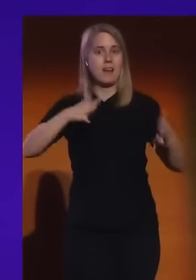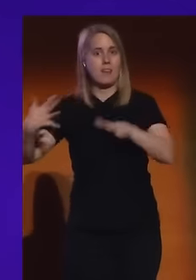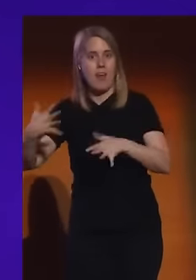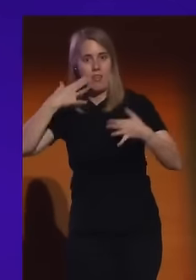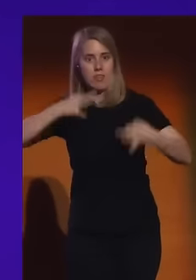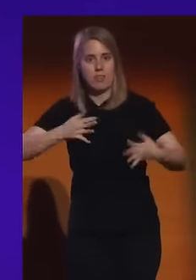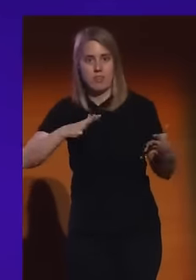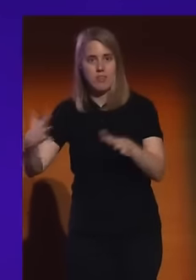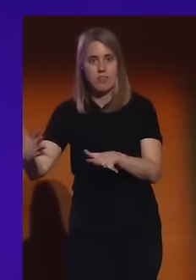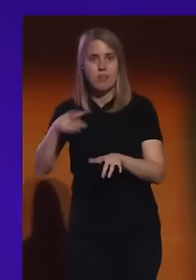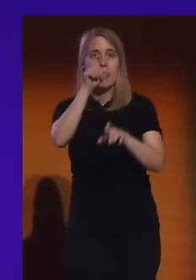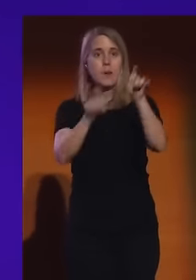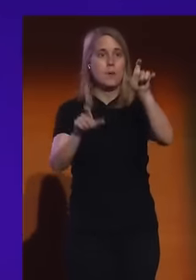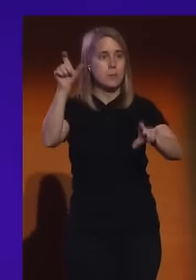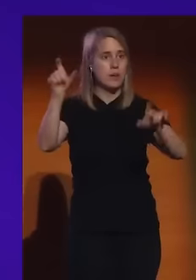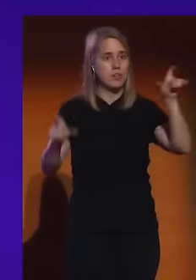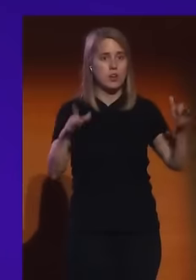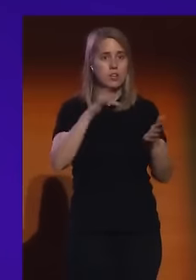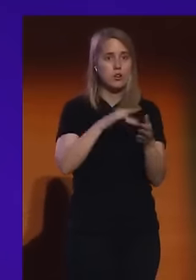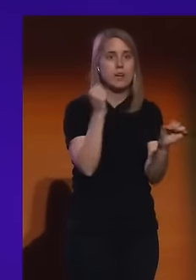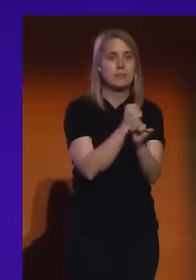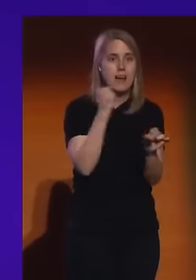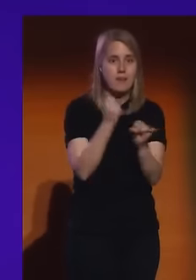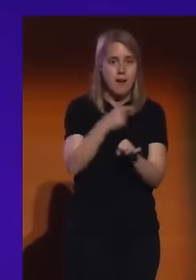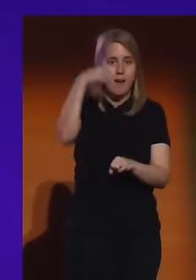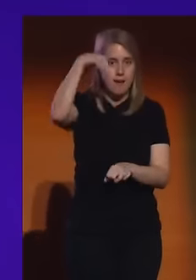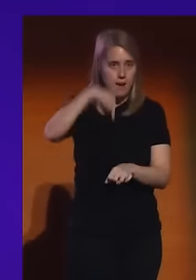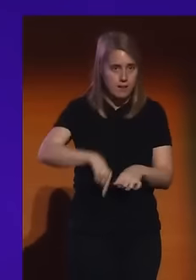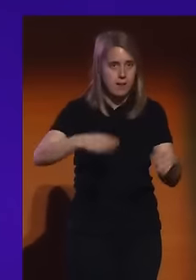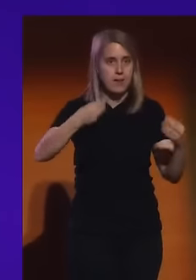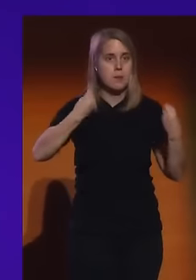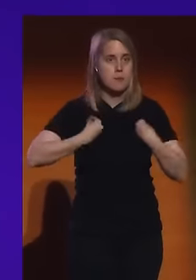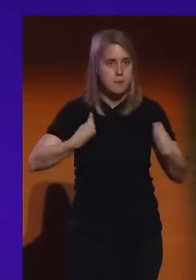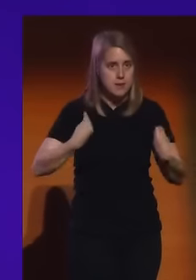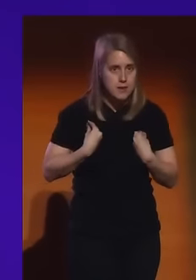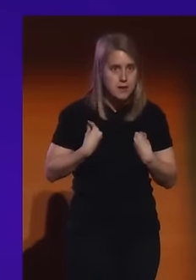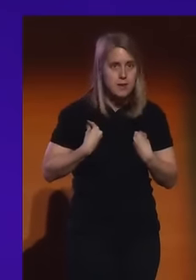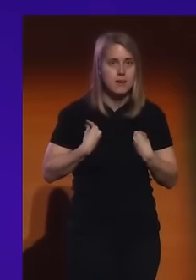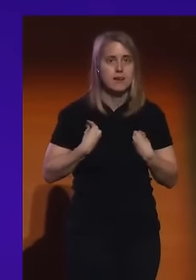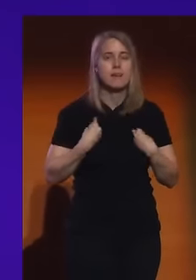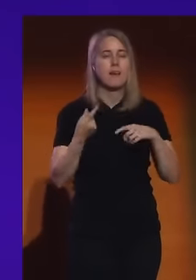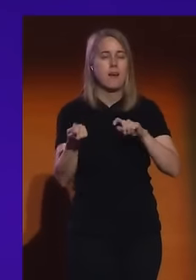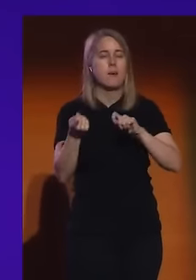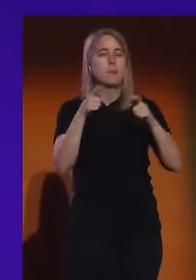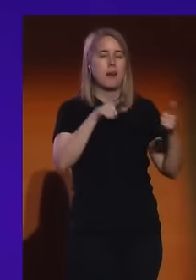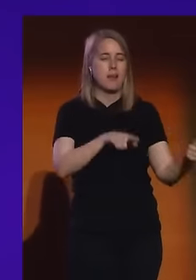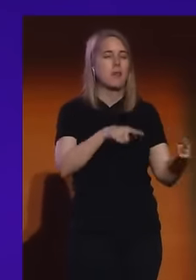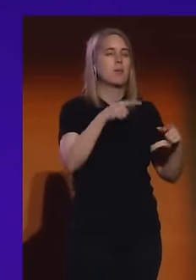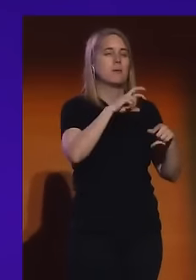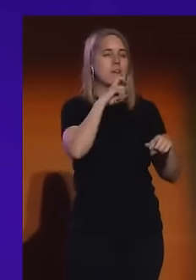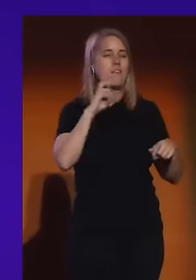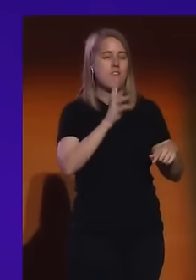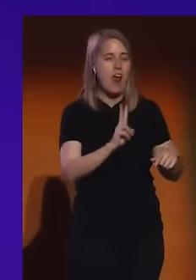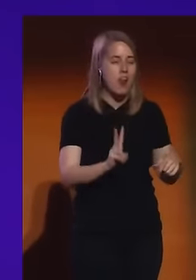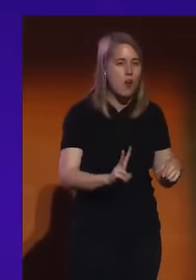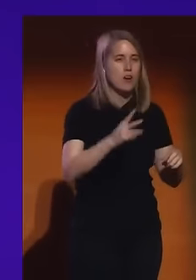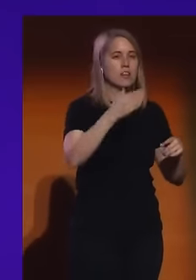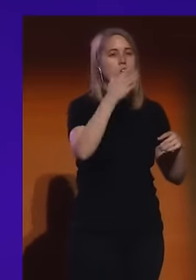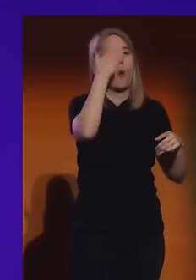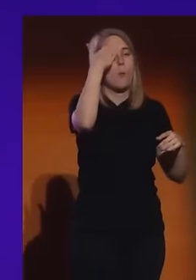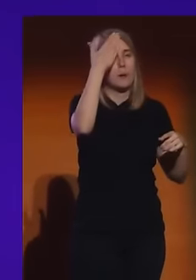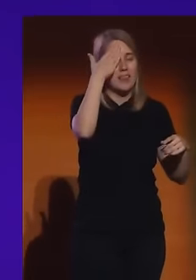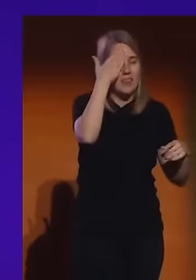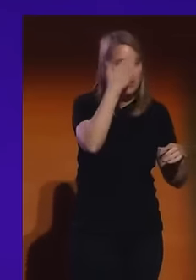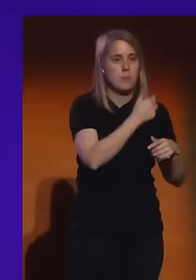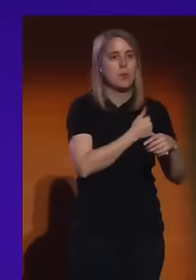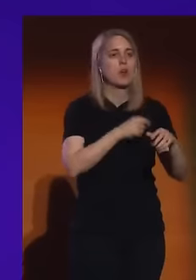hoy las gentes que viven y trabajan en este país se parecen cada vez más a los valores y principios